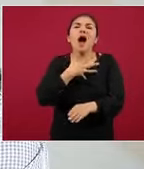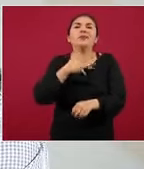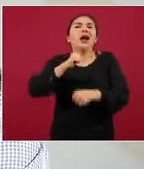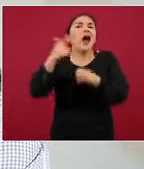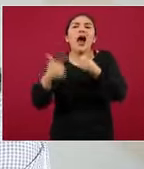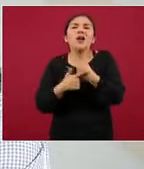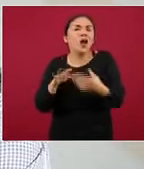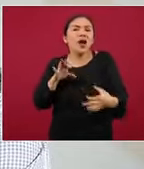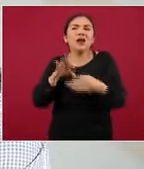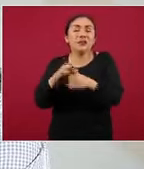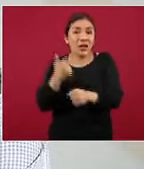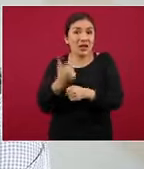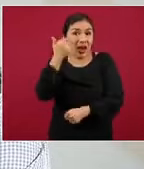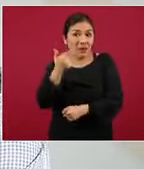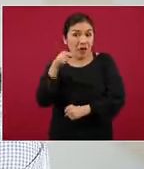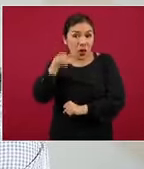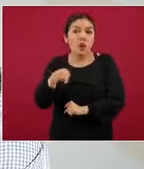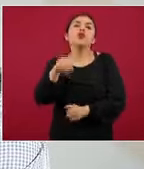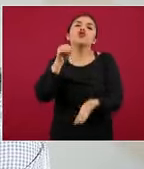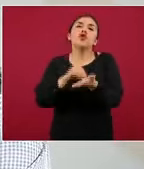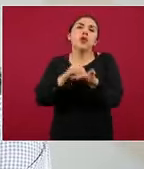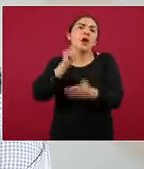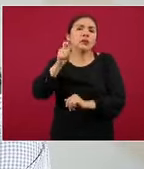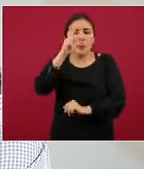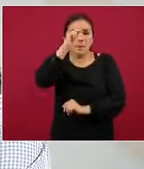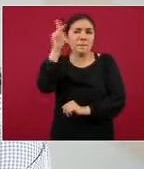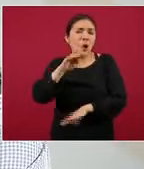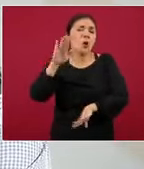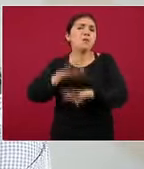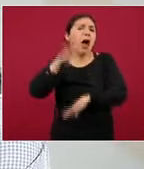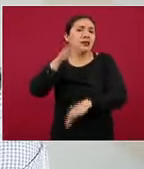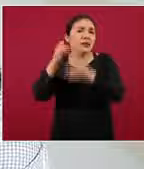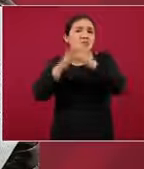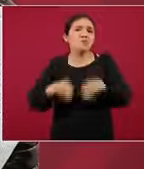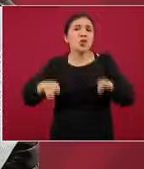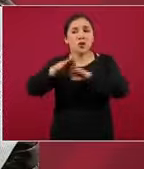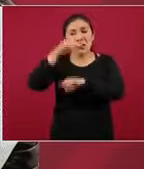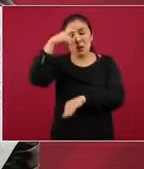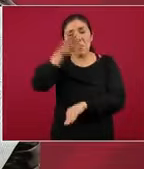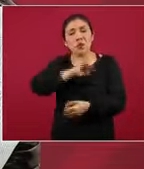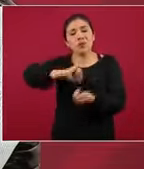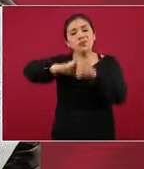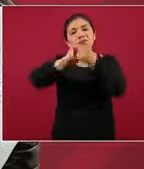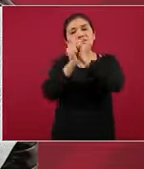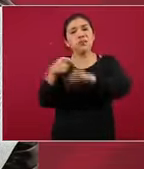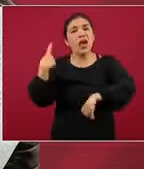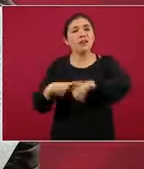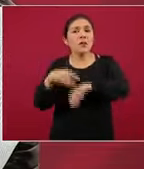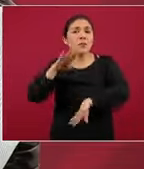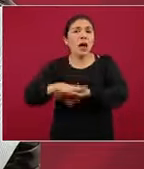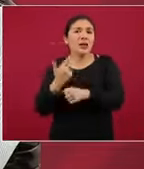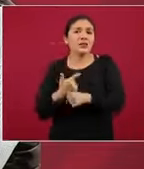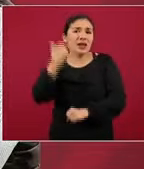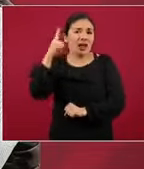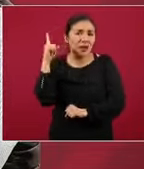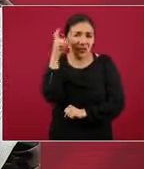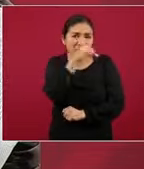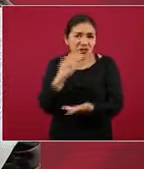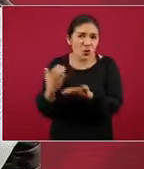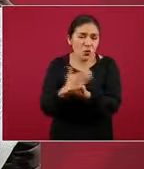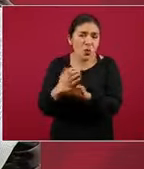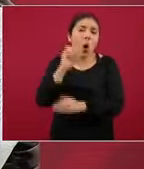riesgo asociados todavía siguen teniendo un mayor peso para poder generar enfermedad grave y en su momento,